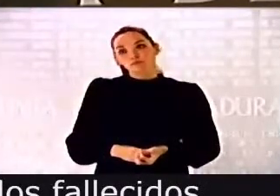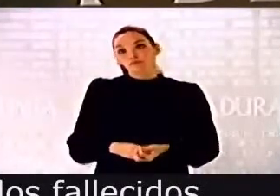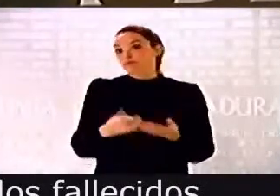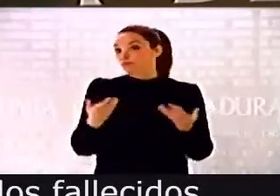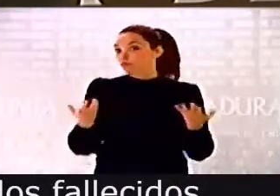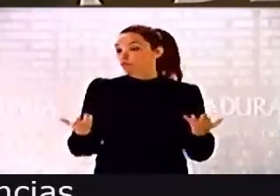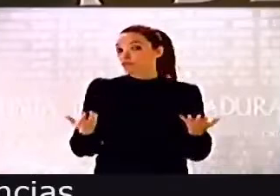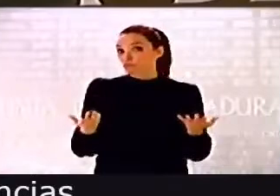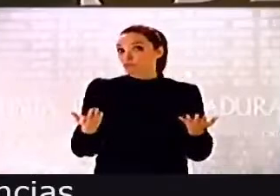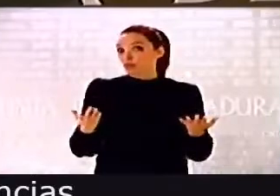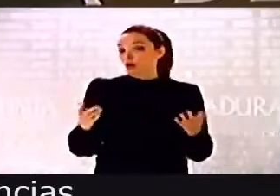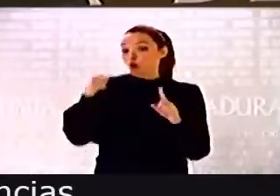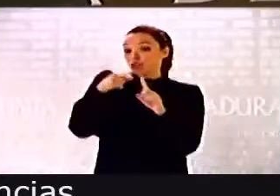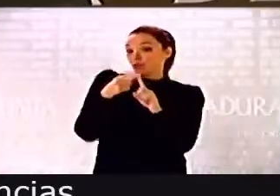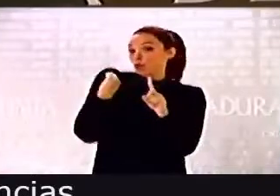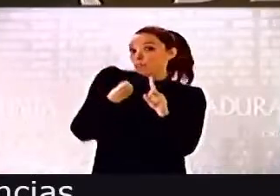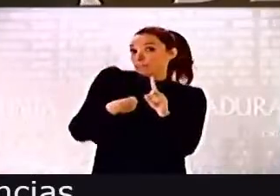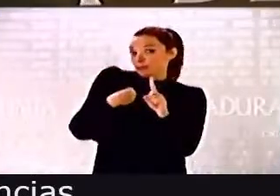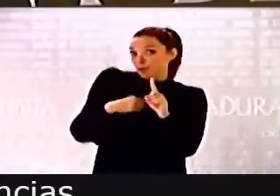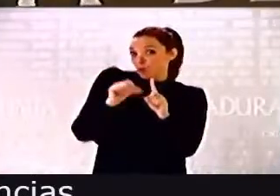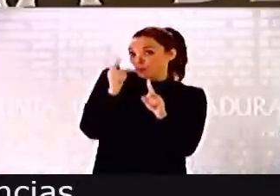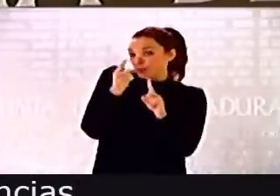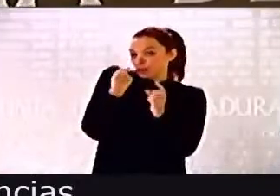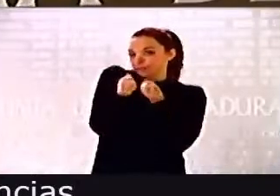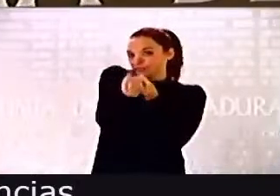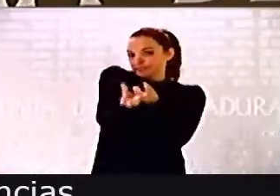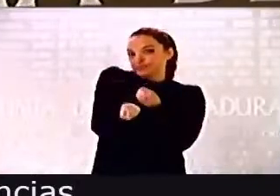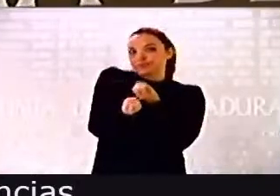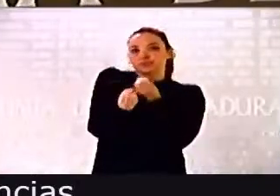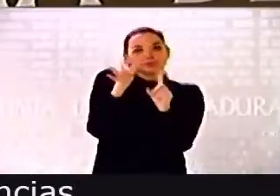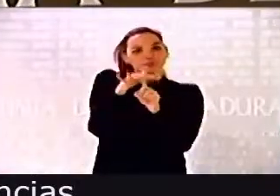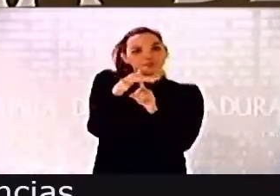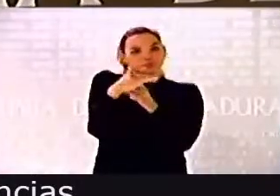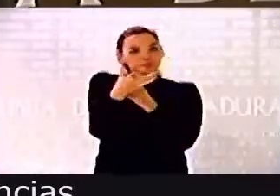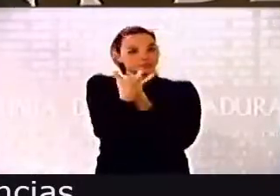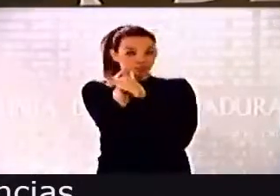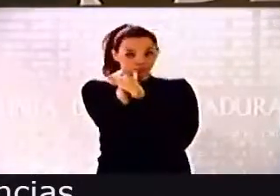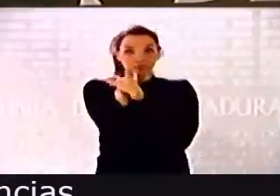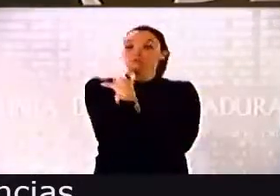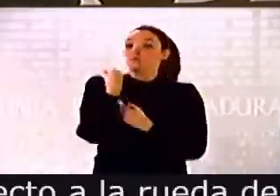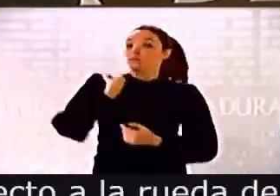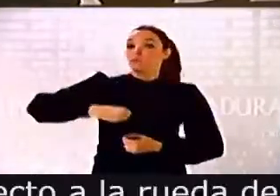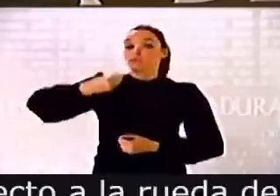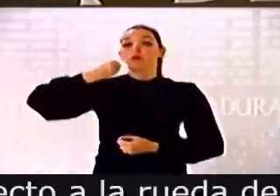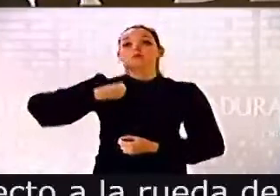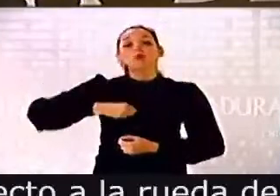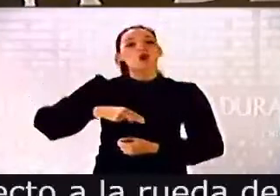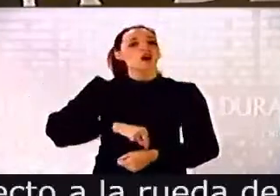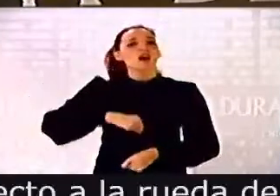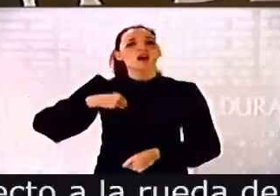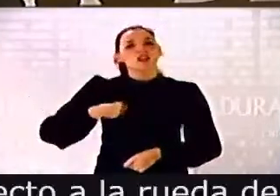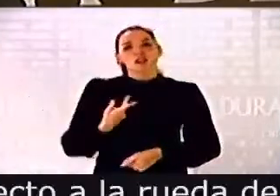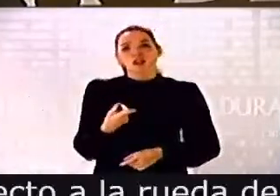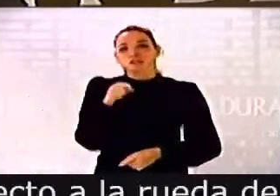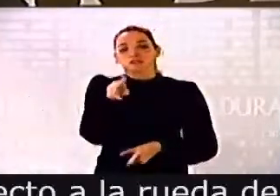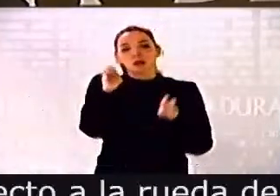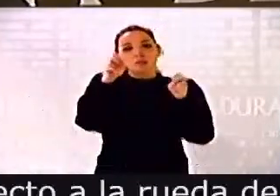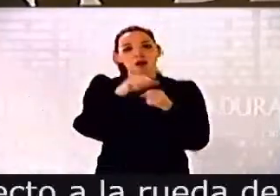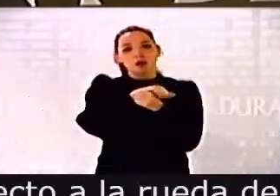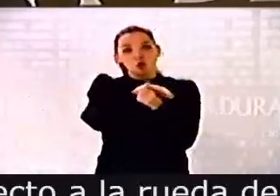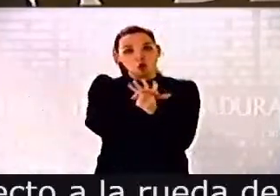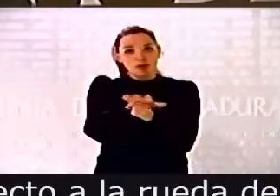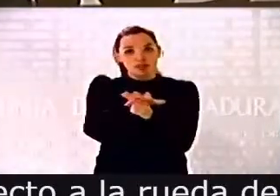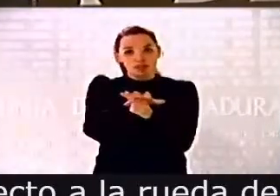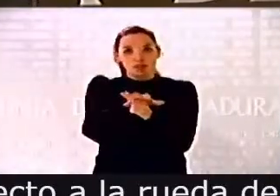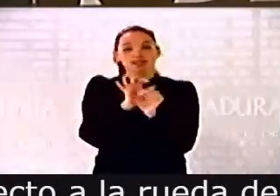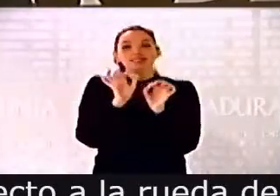es el primero de los objetivos que tenía con respecto a esta rueda de prensa, proporcionarle los datos globales de la pandemia